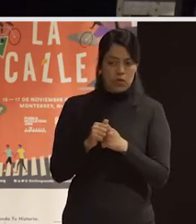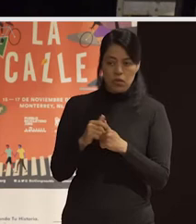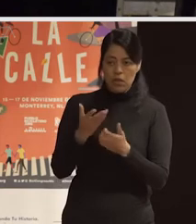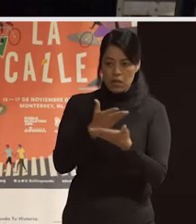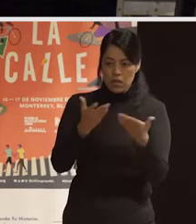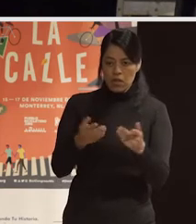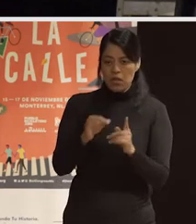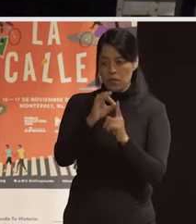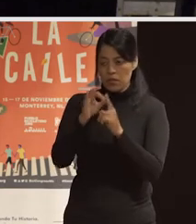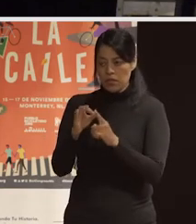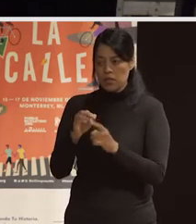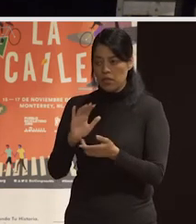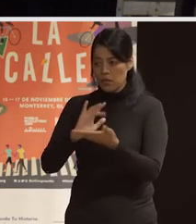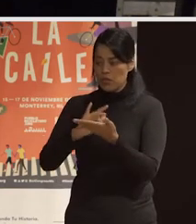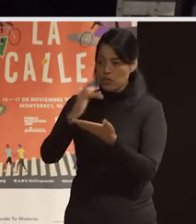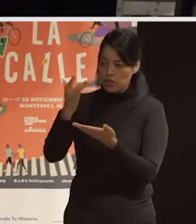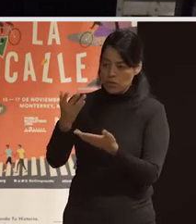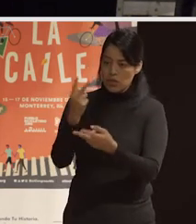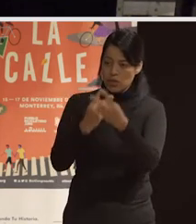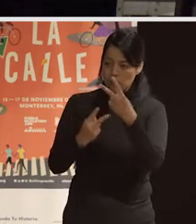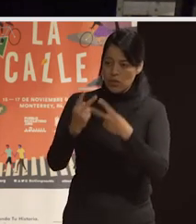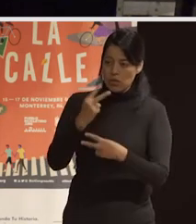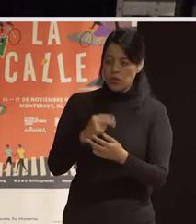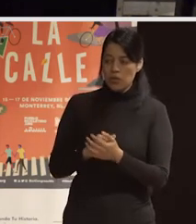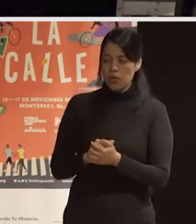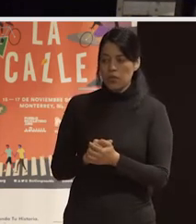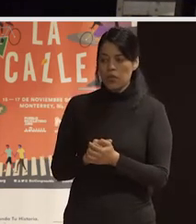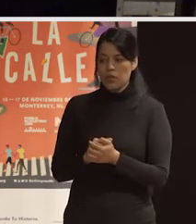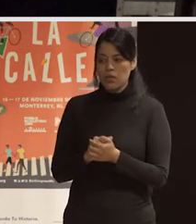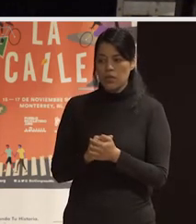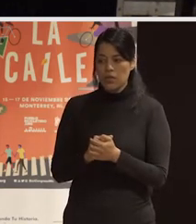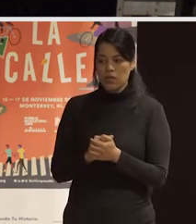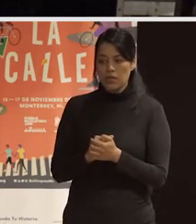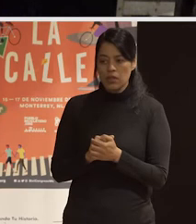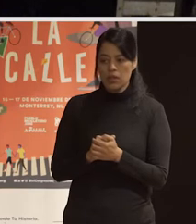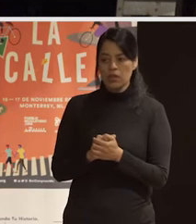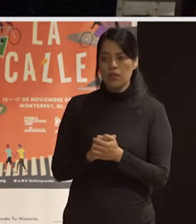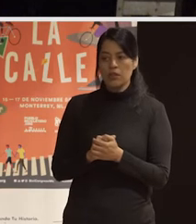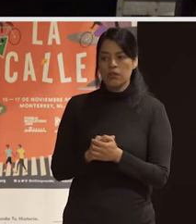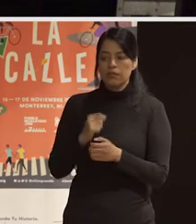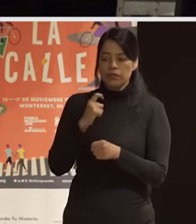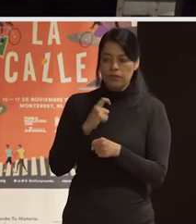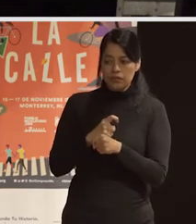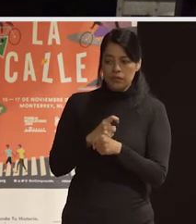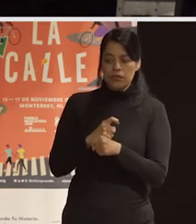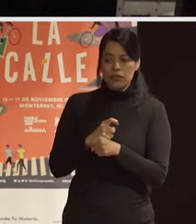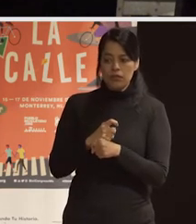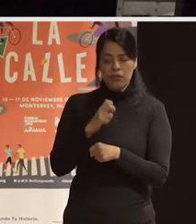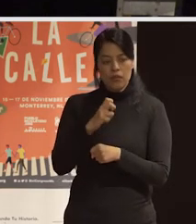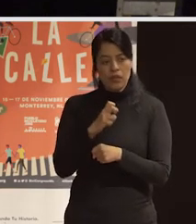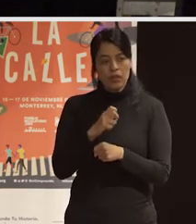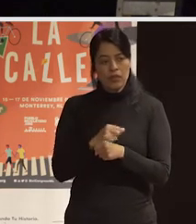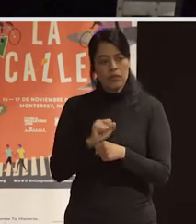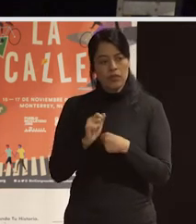aquí presentes tener público les agradezco su presencia también entonces primero y esto es algo